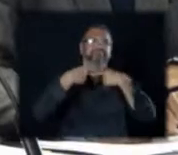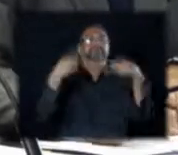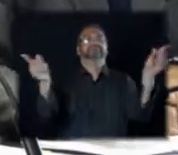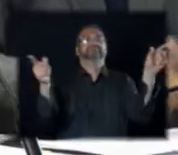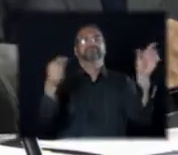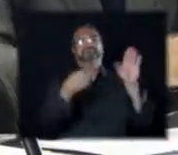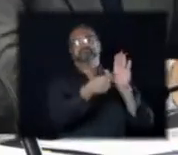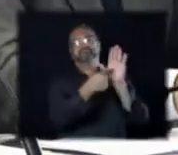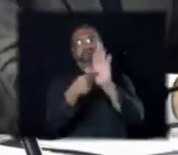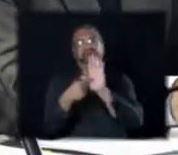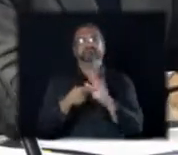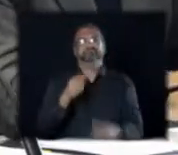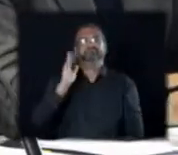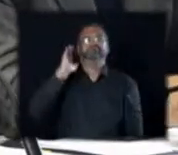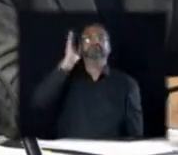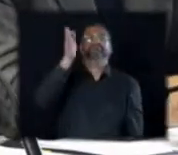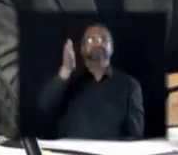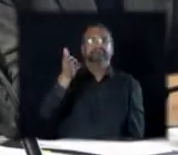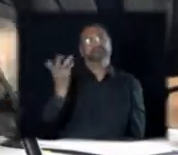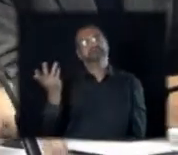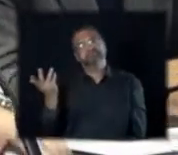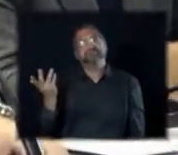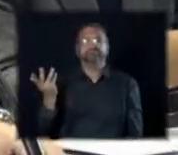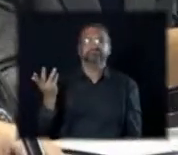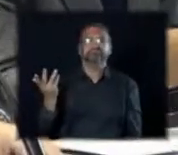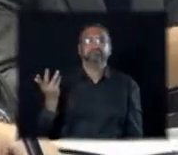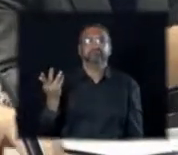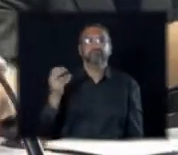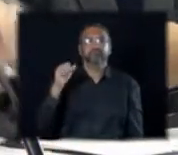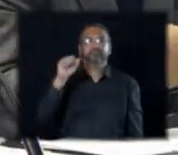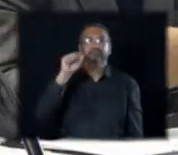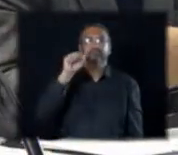hacer disponible del mismo modo que hemos divulgado este informe hoy.